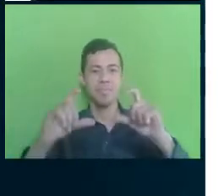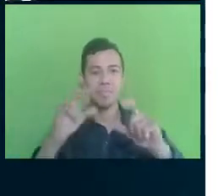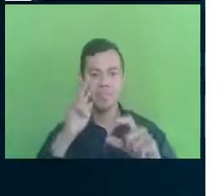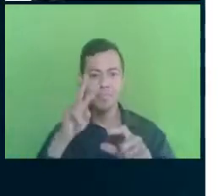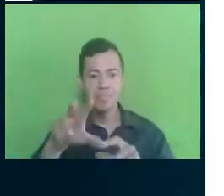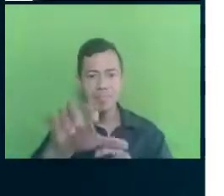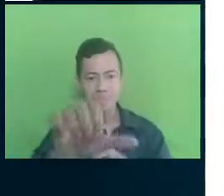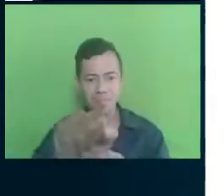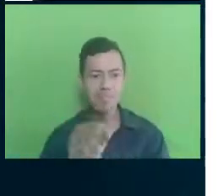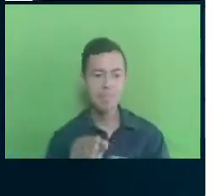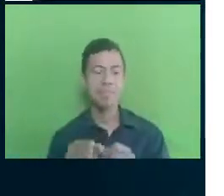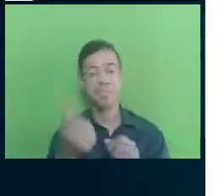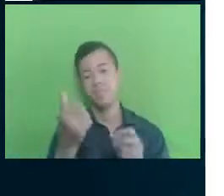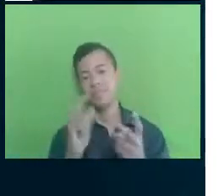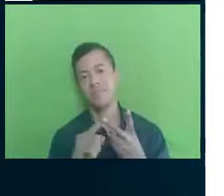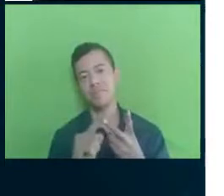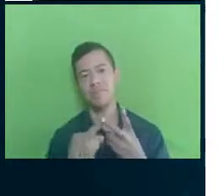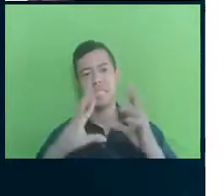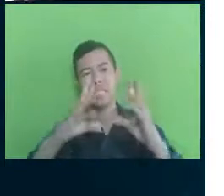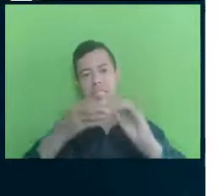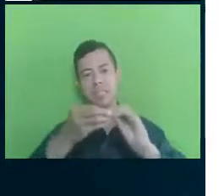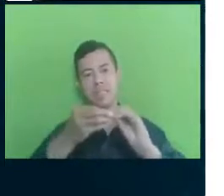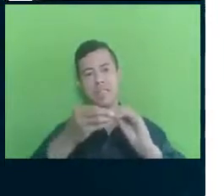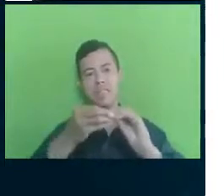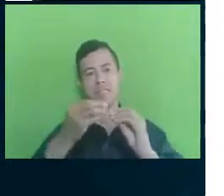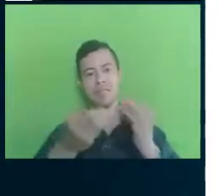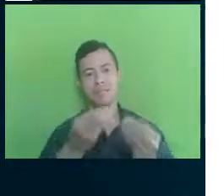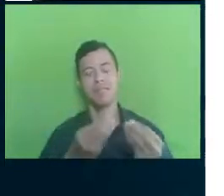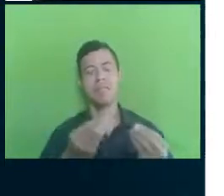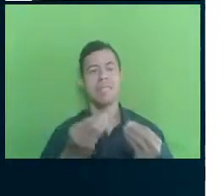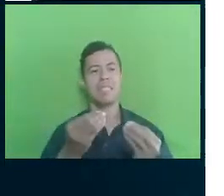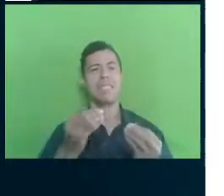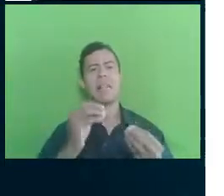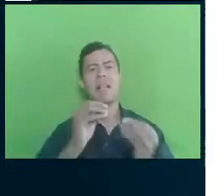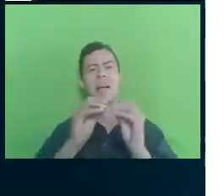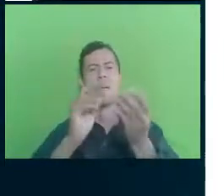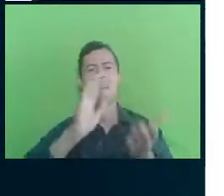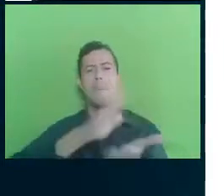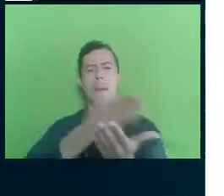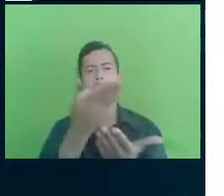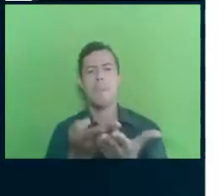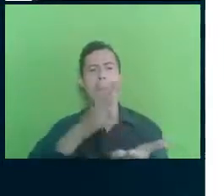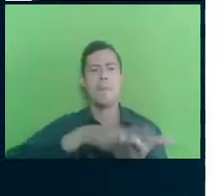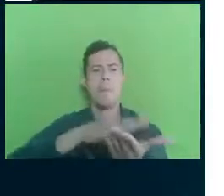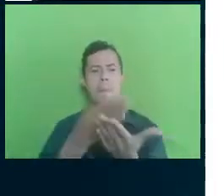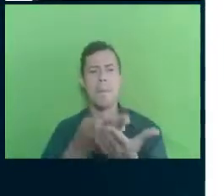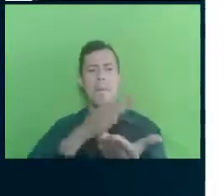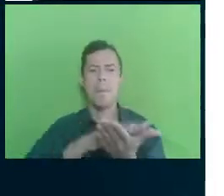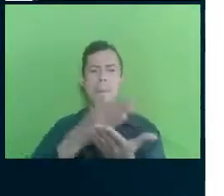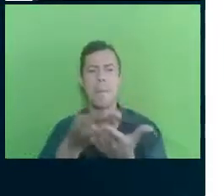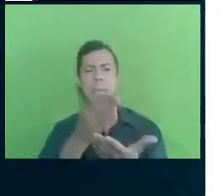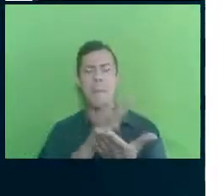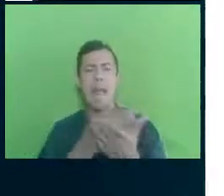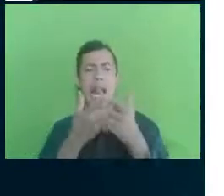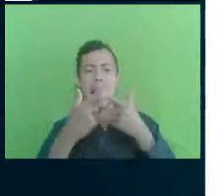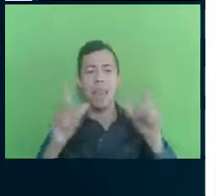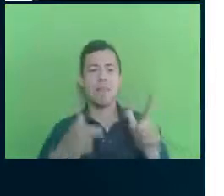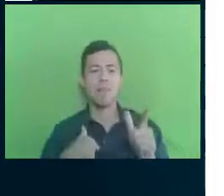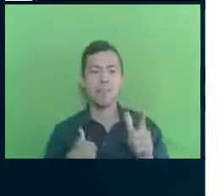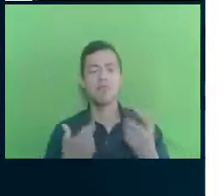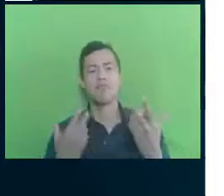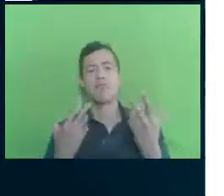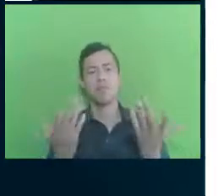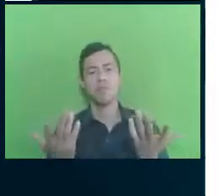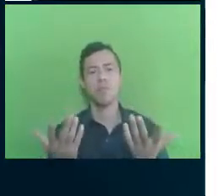y luego varios algoritmos hacen un ejercicio de traducción, de traducirlo al lenguaje que básicamente yo quiera, portugués,